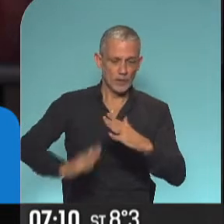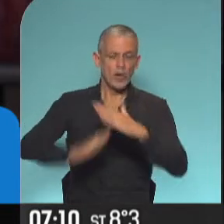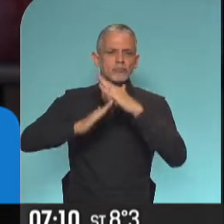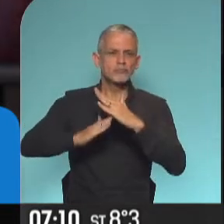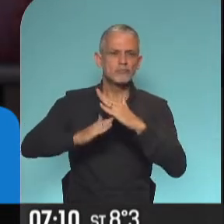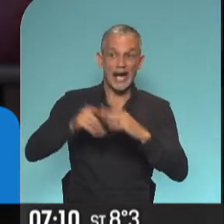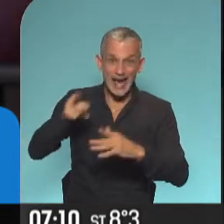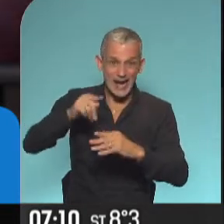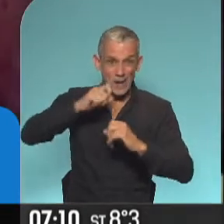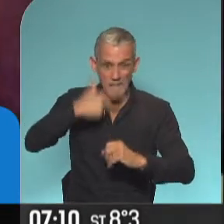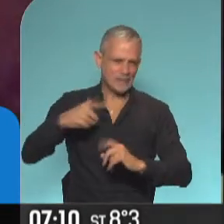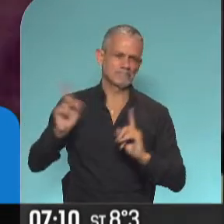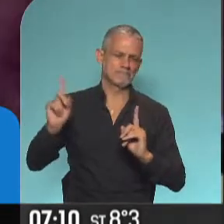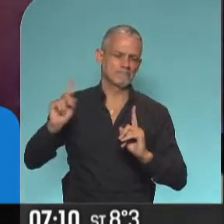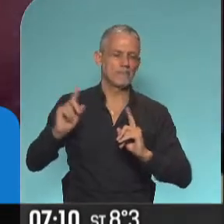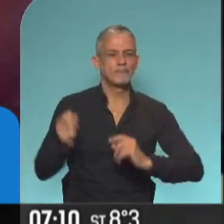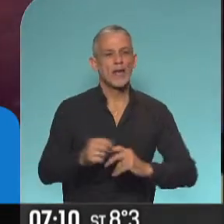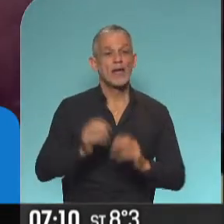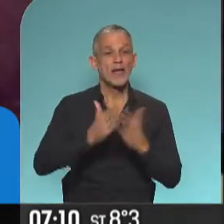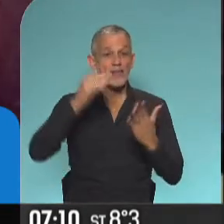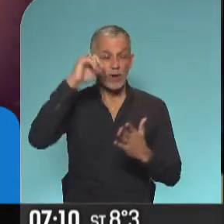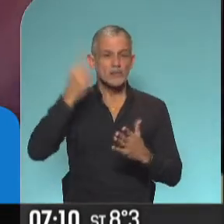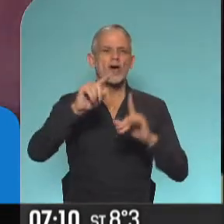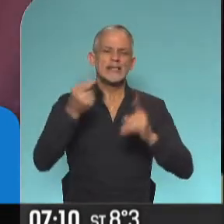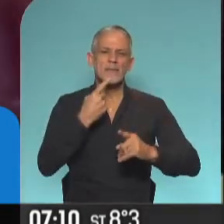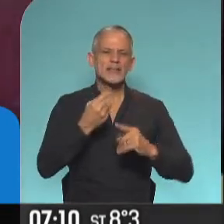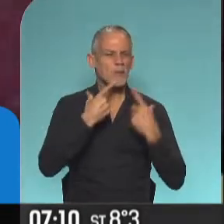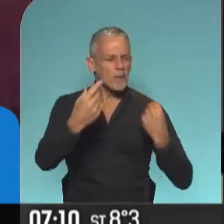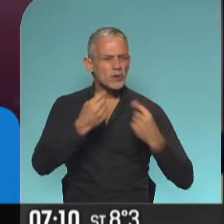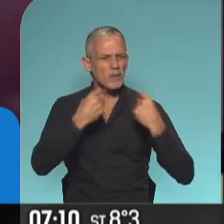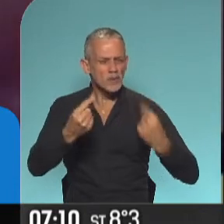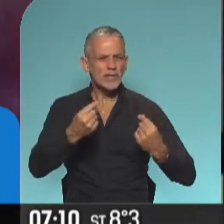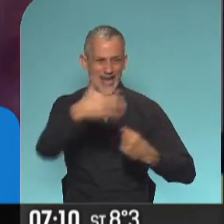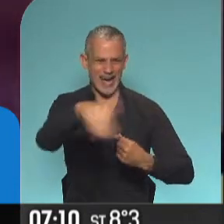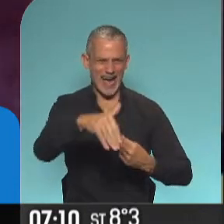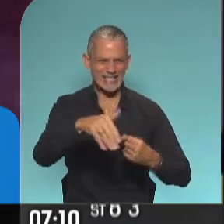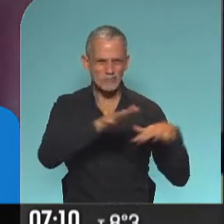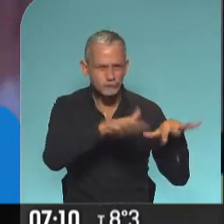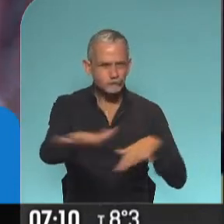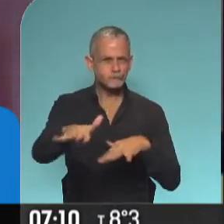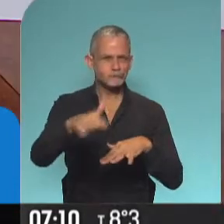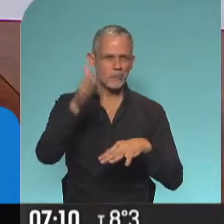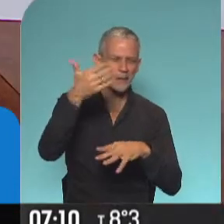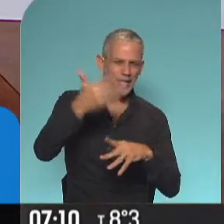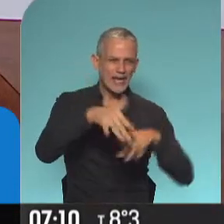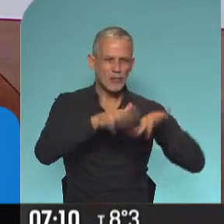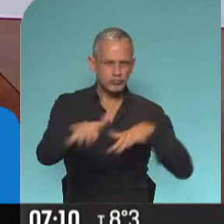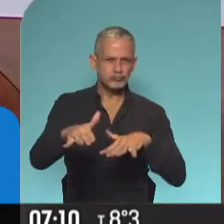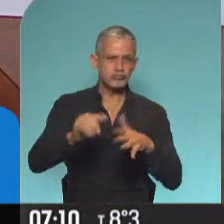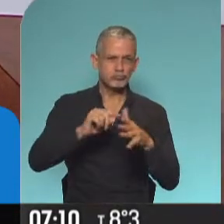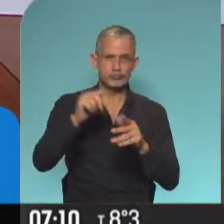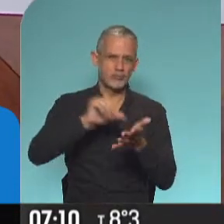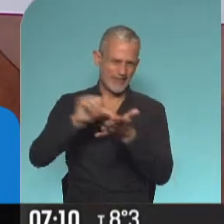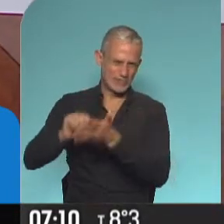el candidato. La columna también habla de las calles, ¿no? De las protestas en las calles que durante este fin de semana también se realizaron en